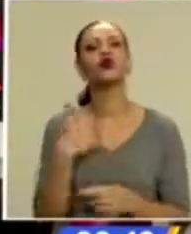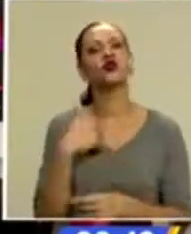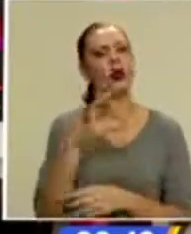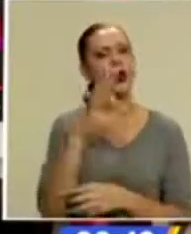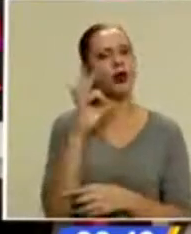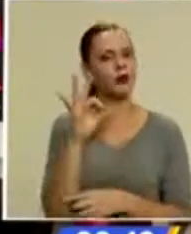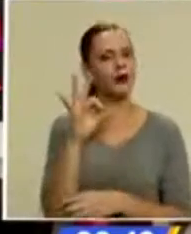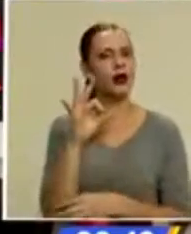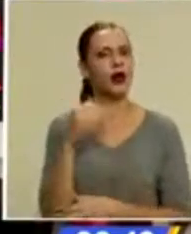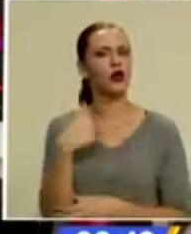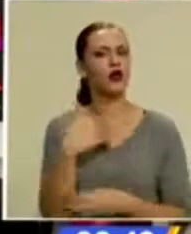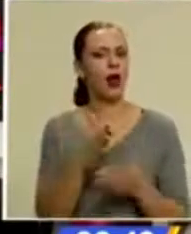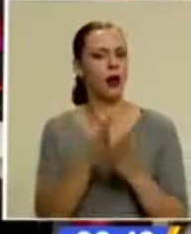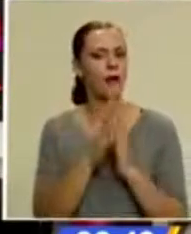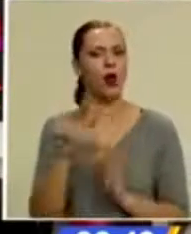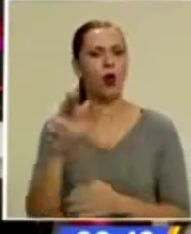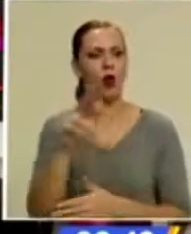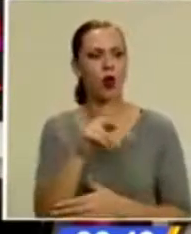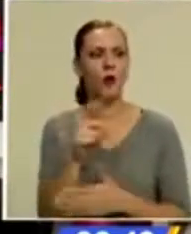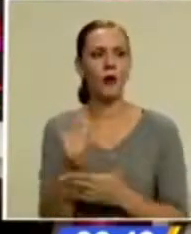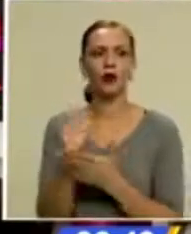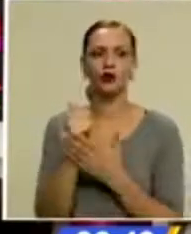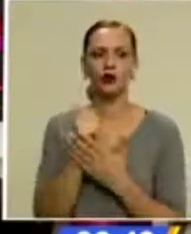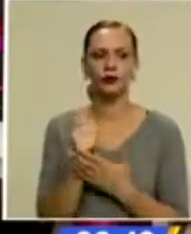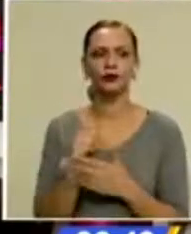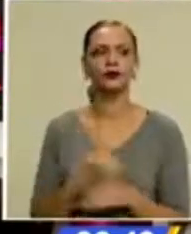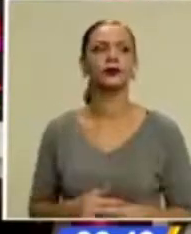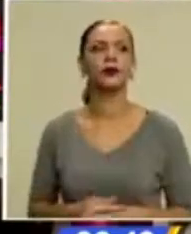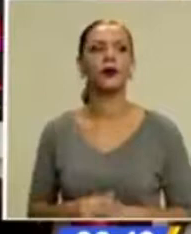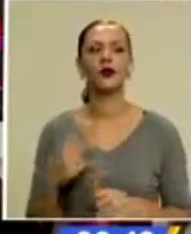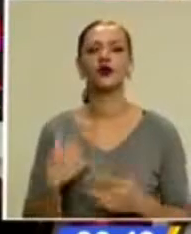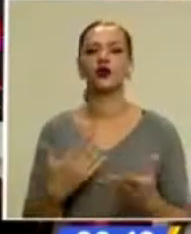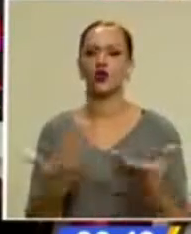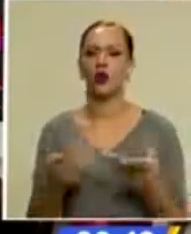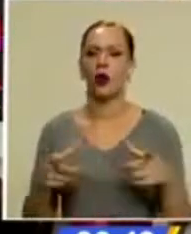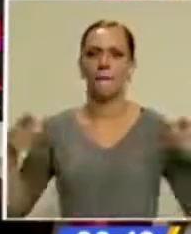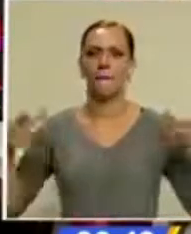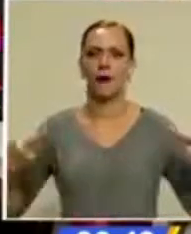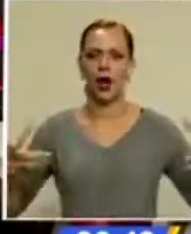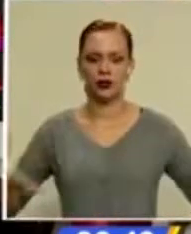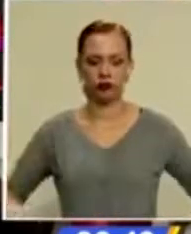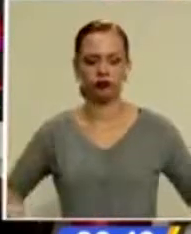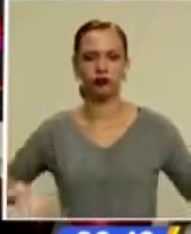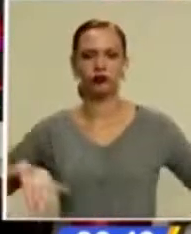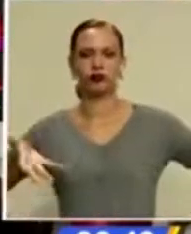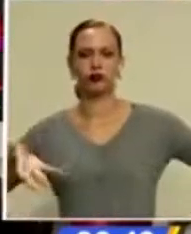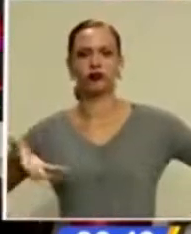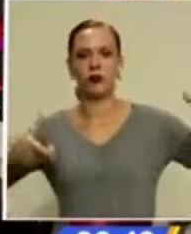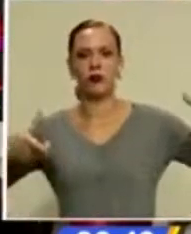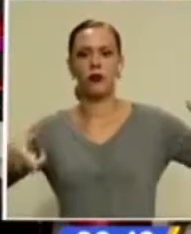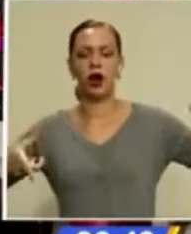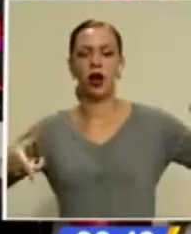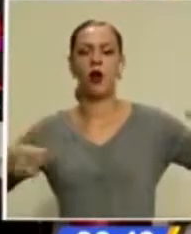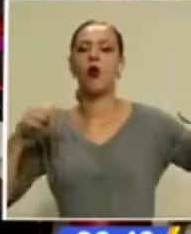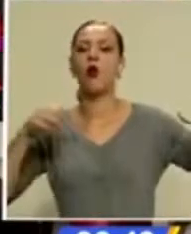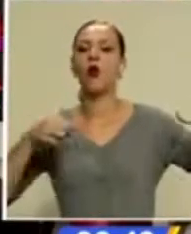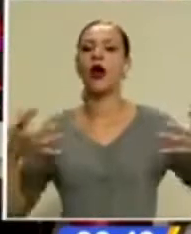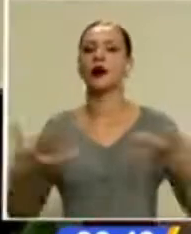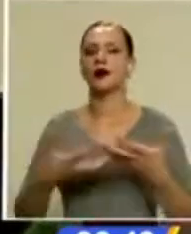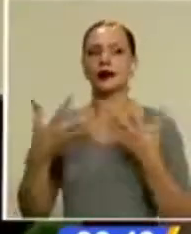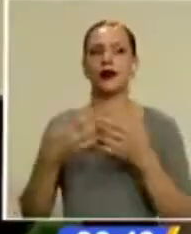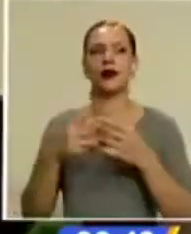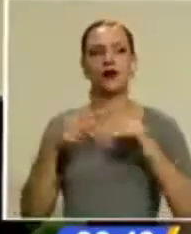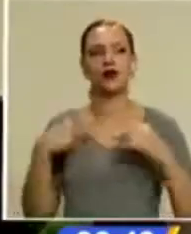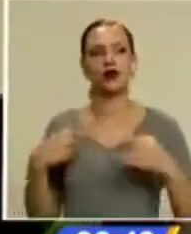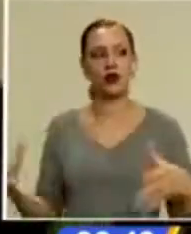invitar aquí, voy a pedirle a los compañeros que me ayuden. Yo traje este gran plato, ¿verdad? Es una ensaladera, pero